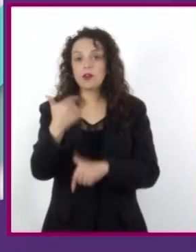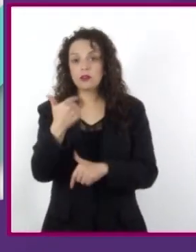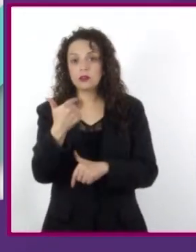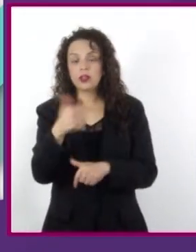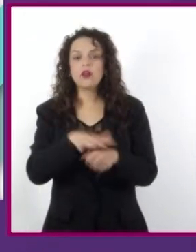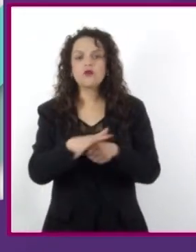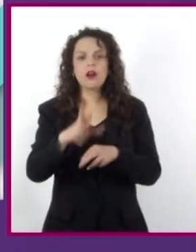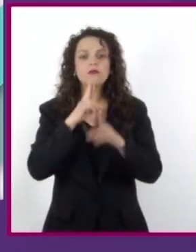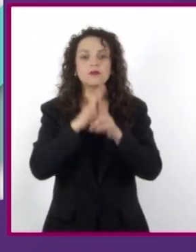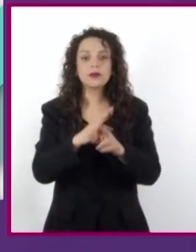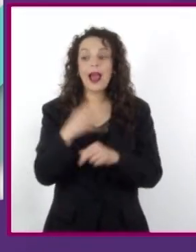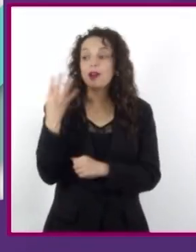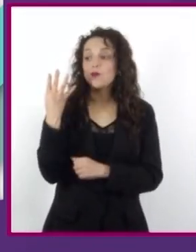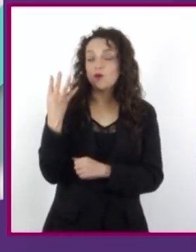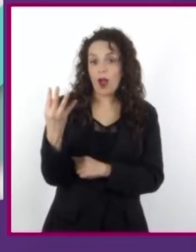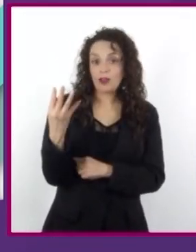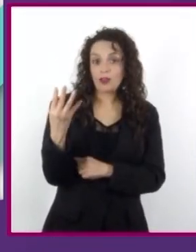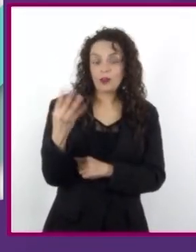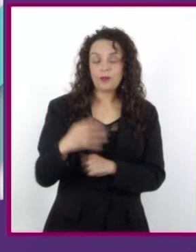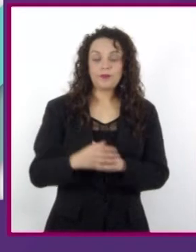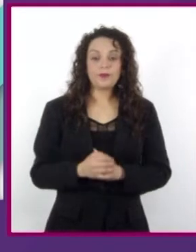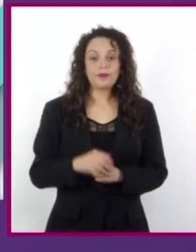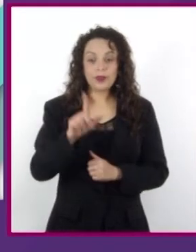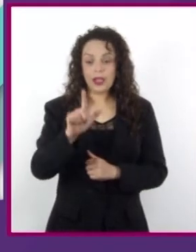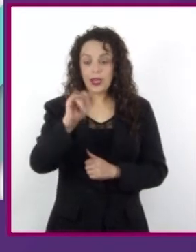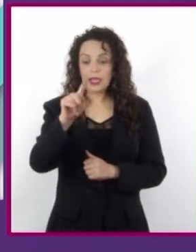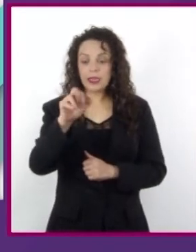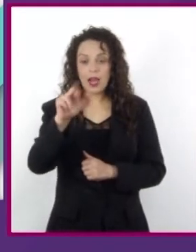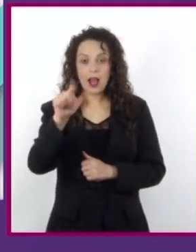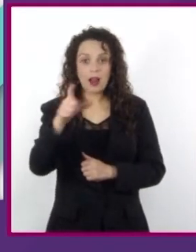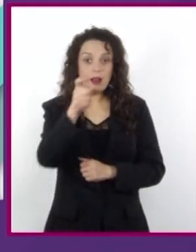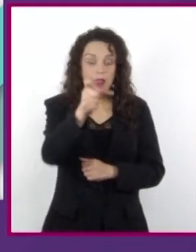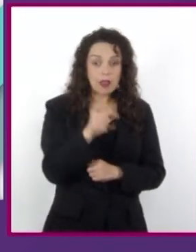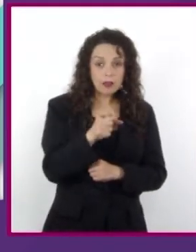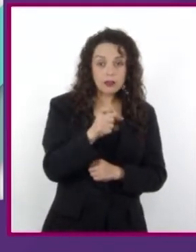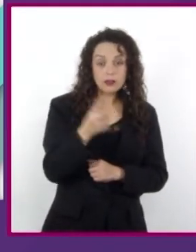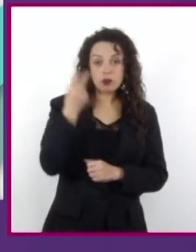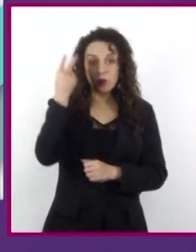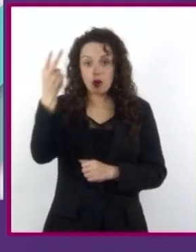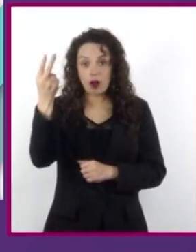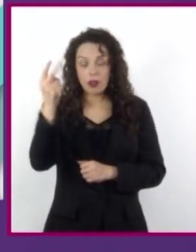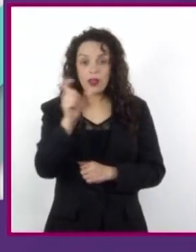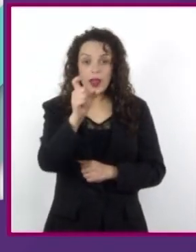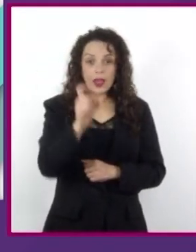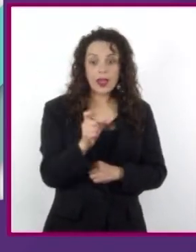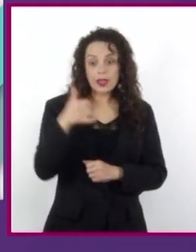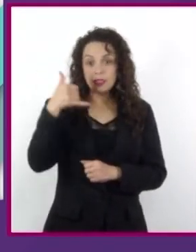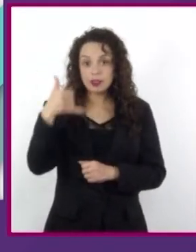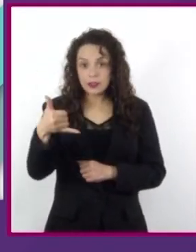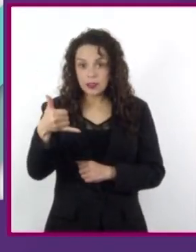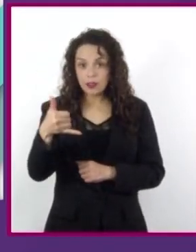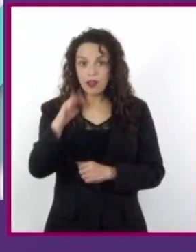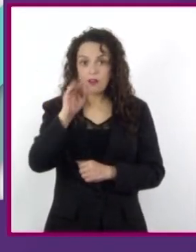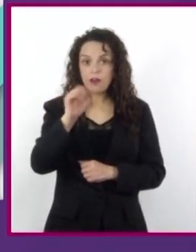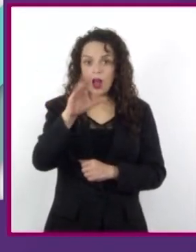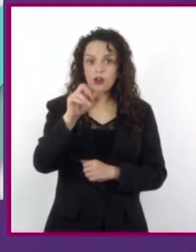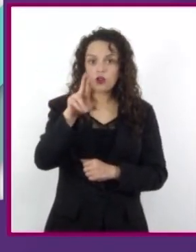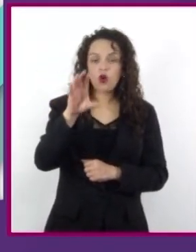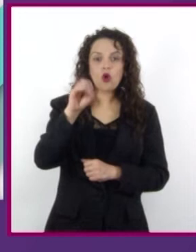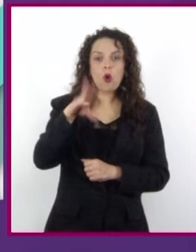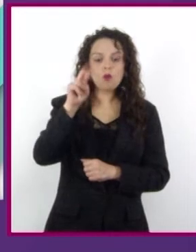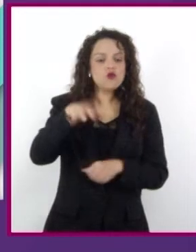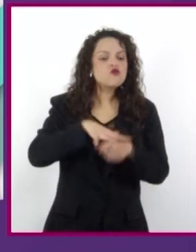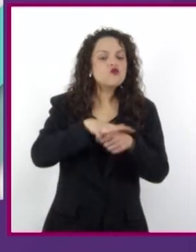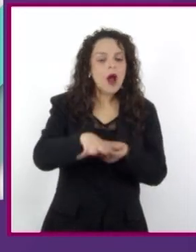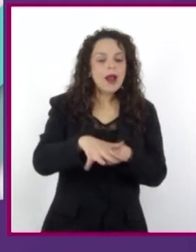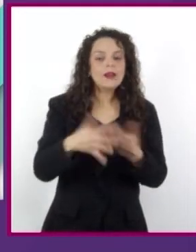4. De las literales x al cuadrado y xy, su factor común es x.